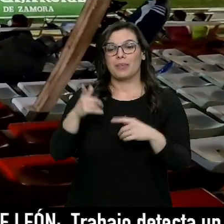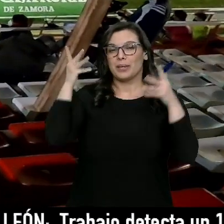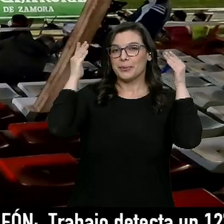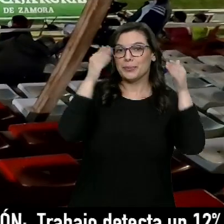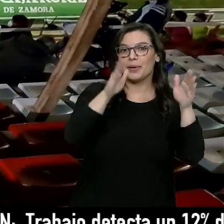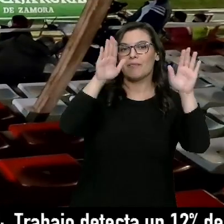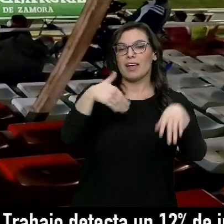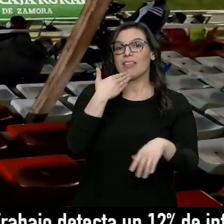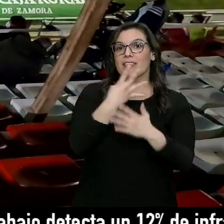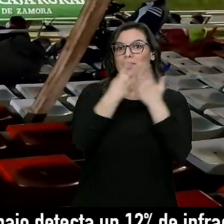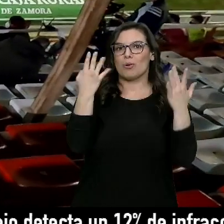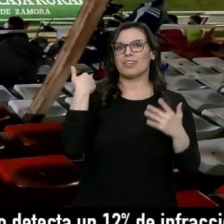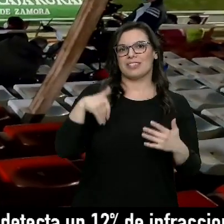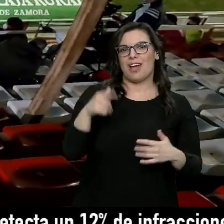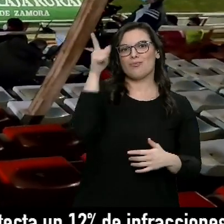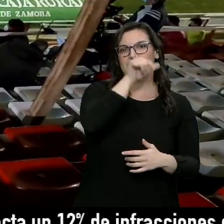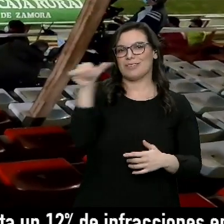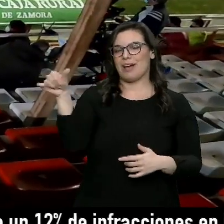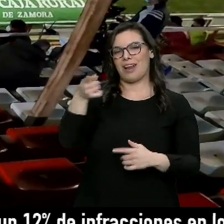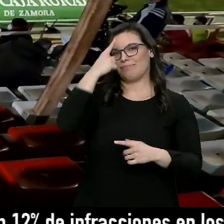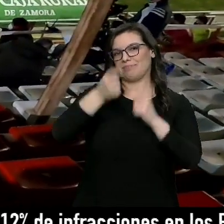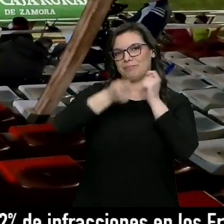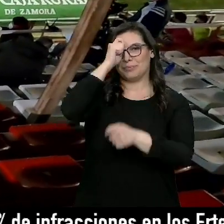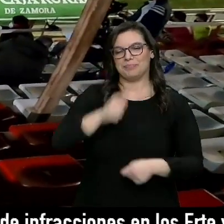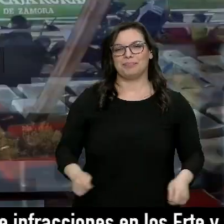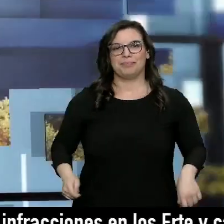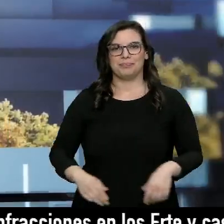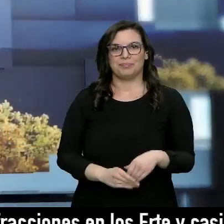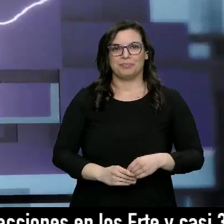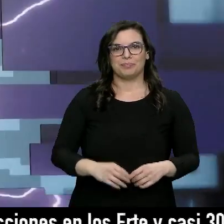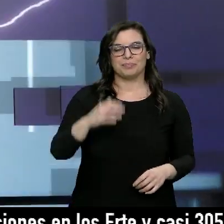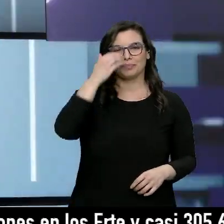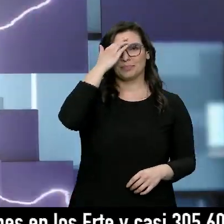sus 19 años a vivir una semana inolvidable.